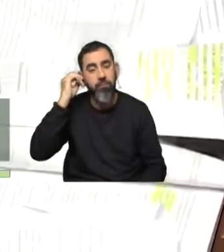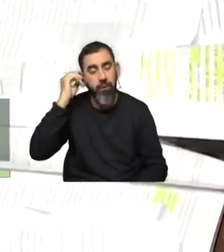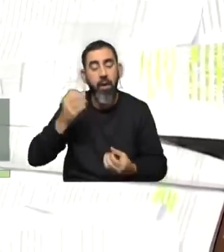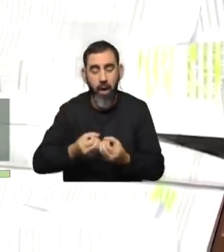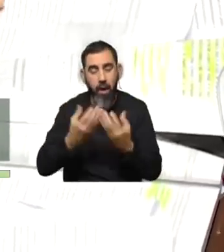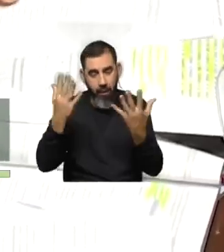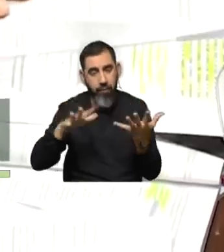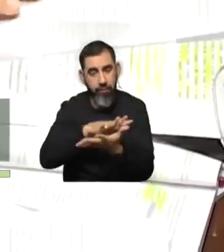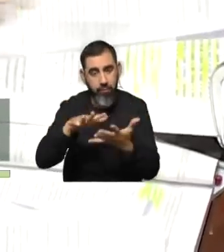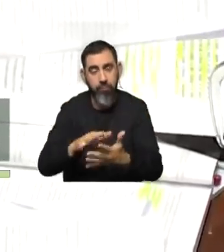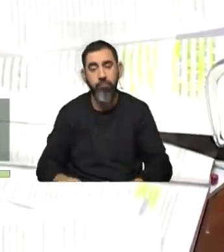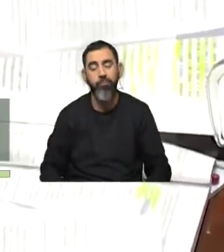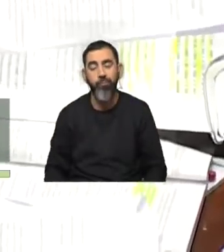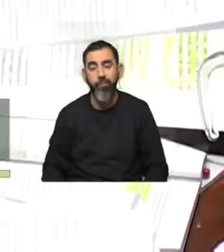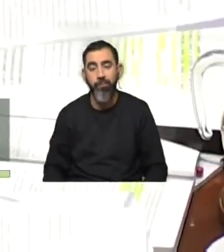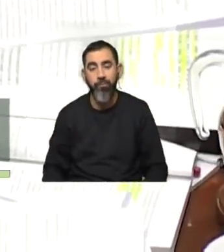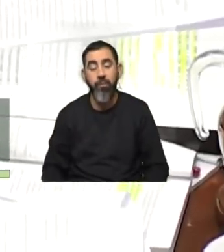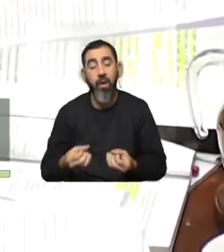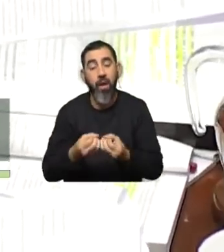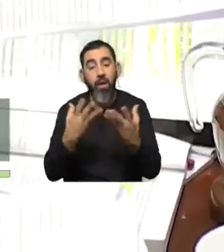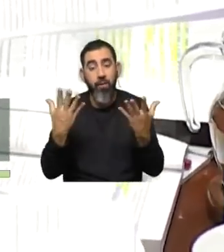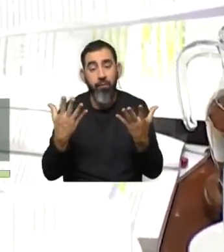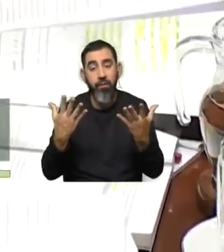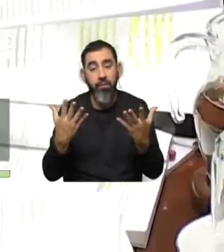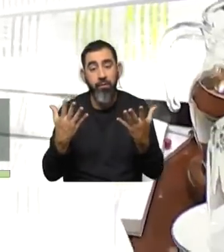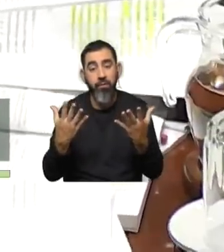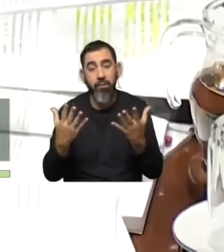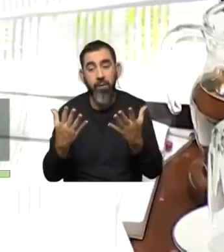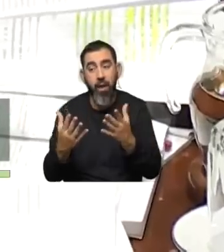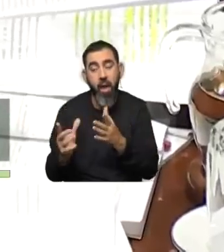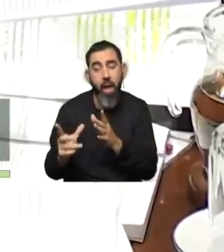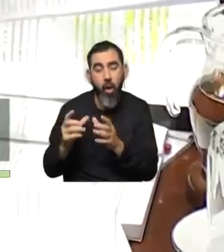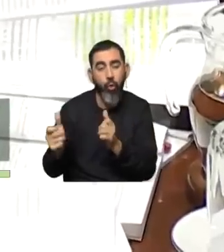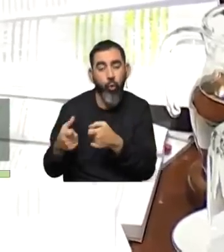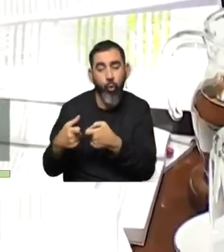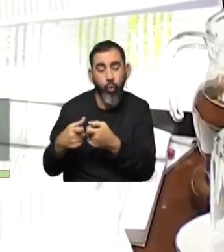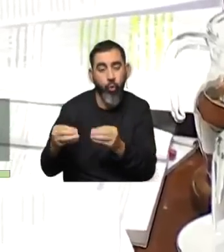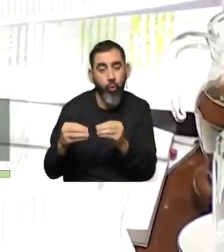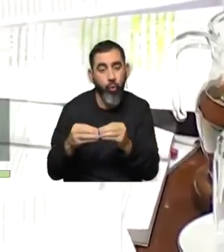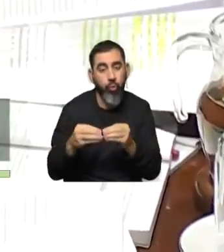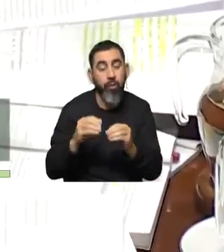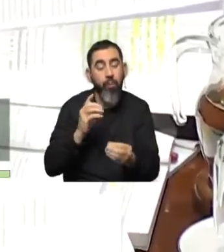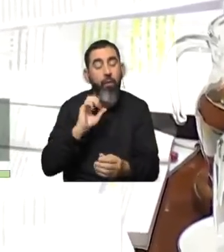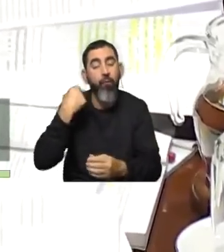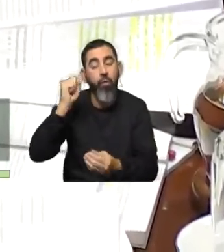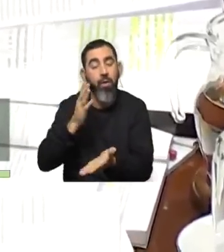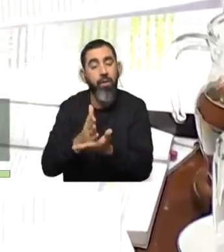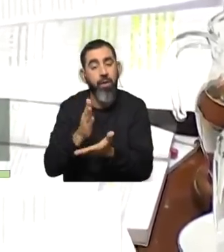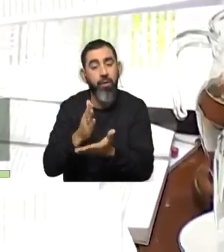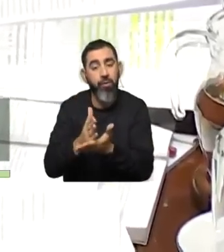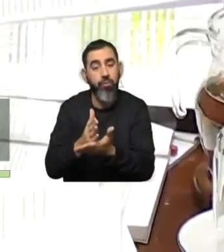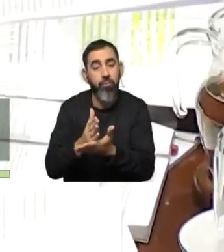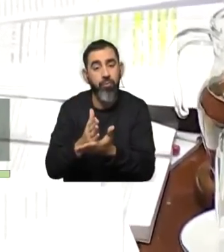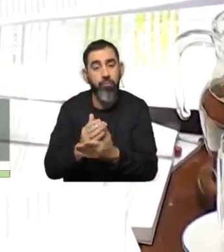grave. Es grave la lógica clientelar, es cada vez más, es grave, y es grave que se restrinjan derechos.